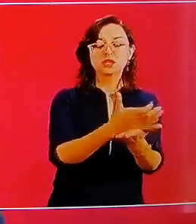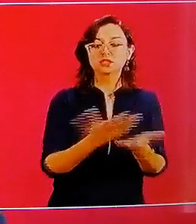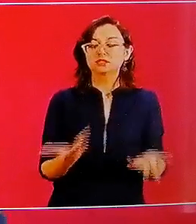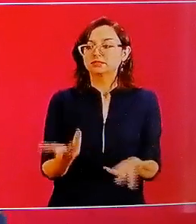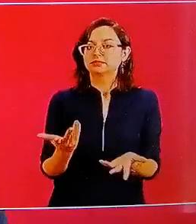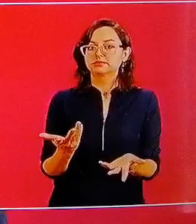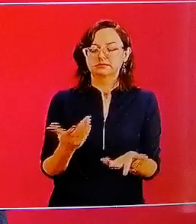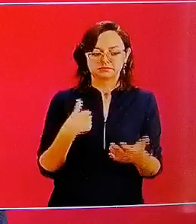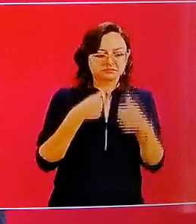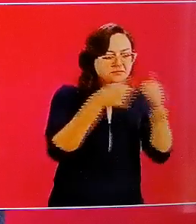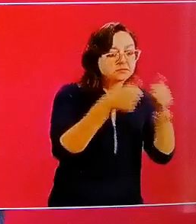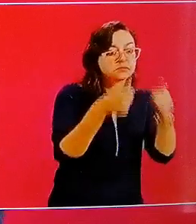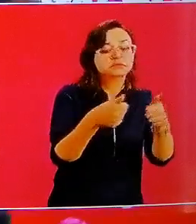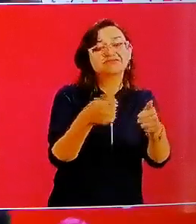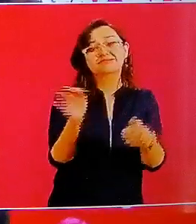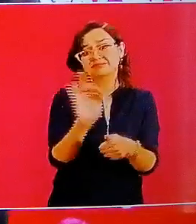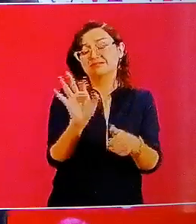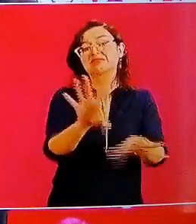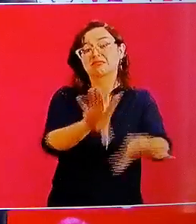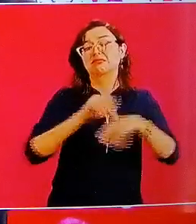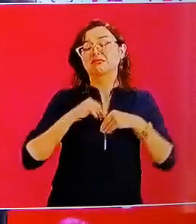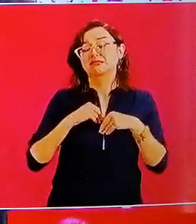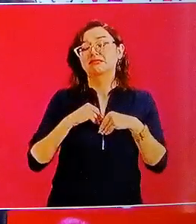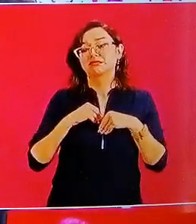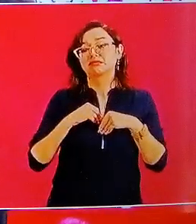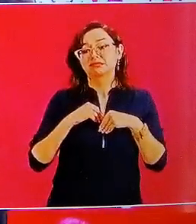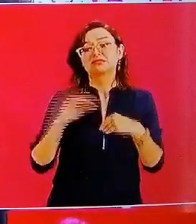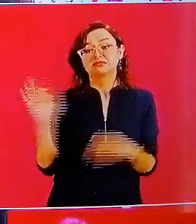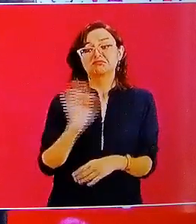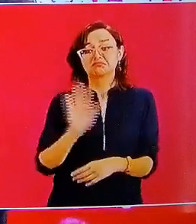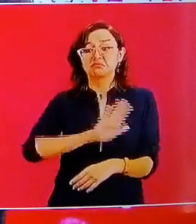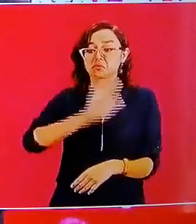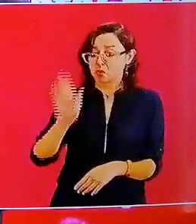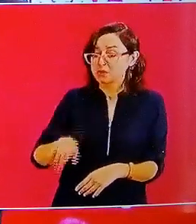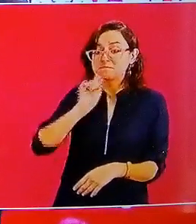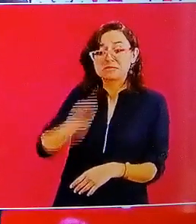infectar y no puede perder la vida